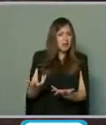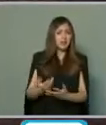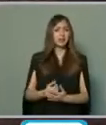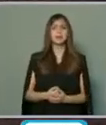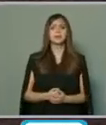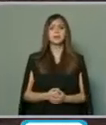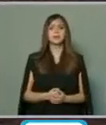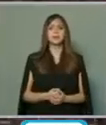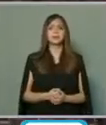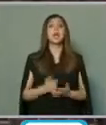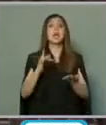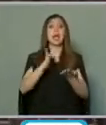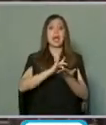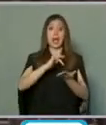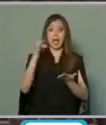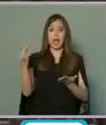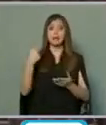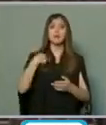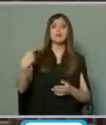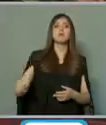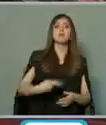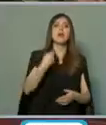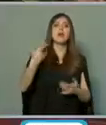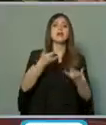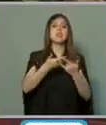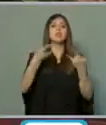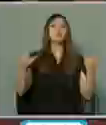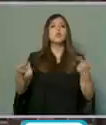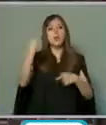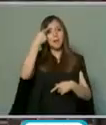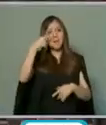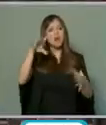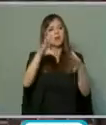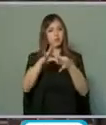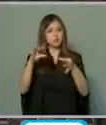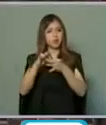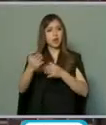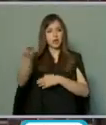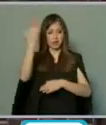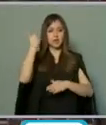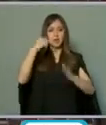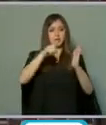preguntes la historia porque eso nos permite ubicarnos en muchas cuestiones particulares.